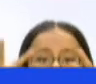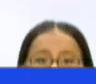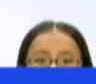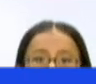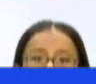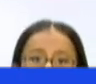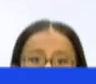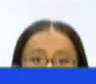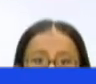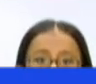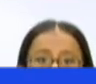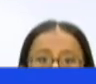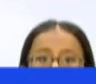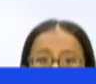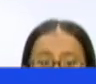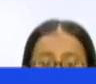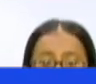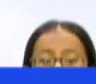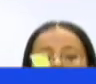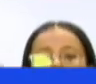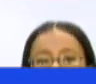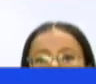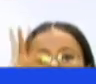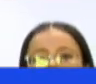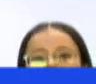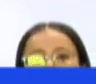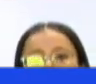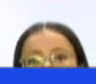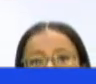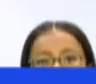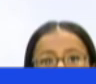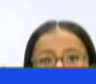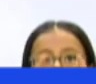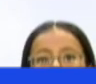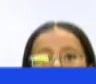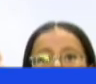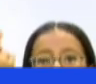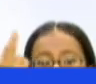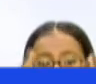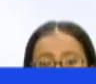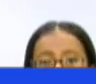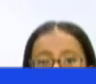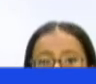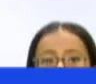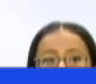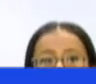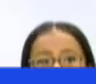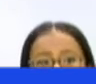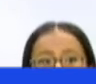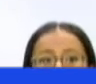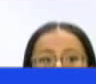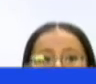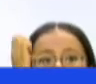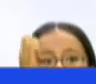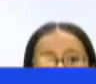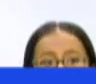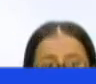como parte de la evidencia un video de una reunión que se llevó a cabo en enero